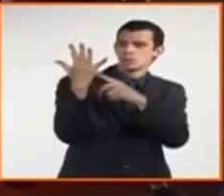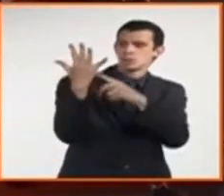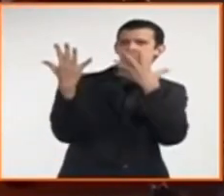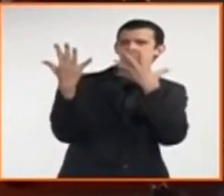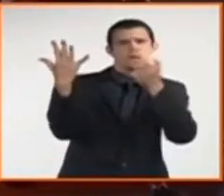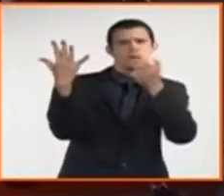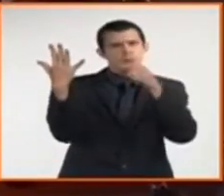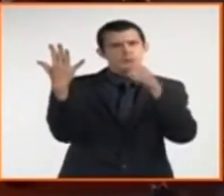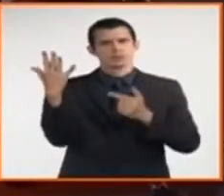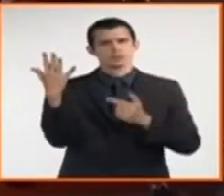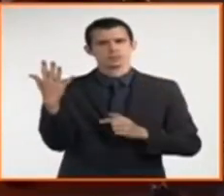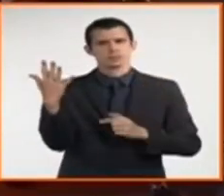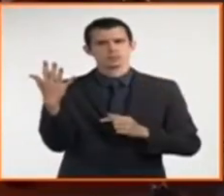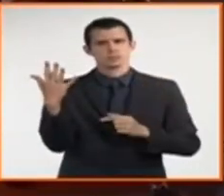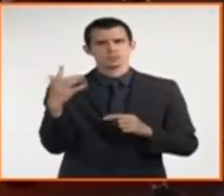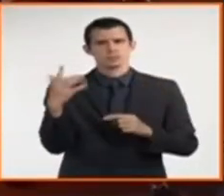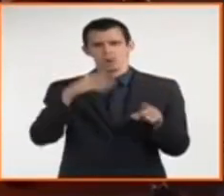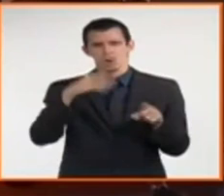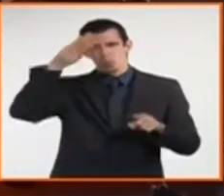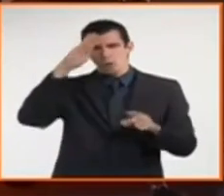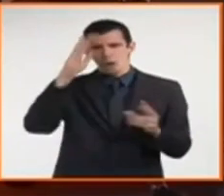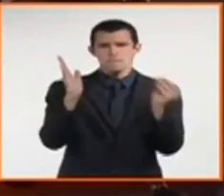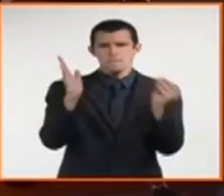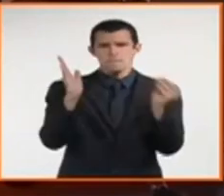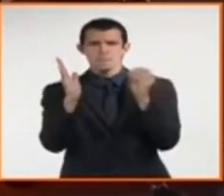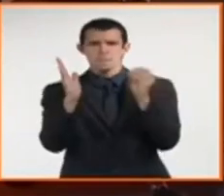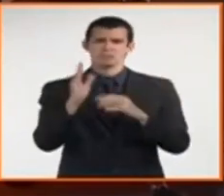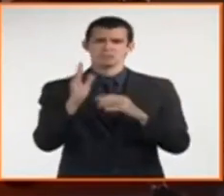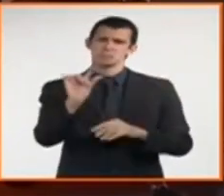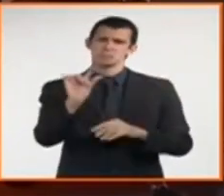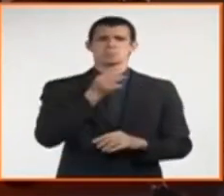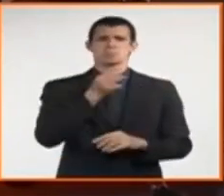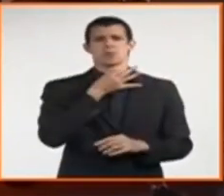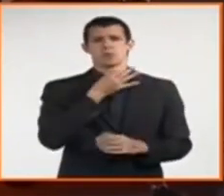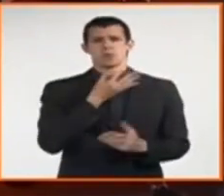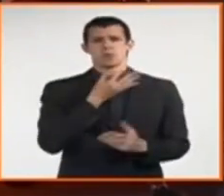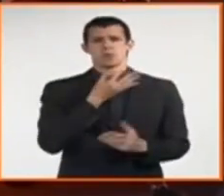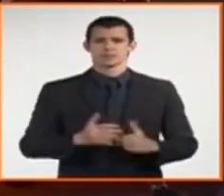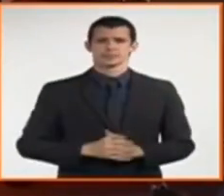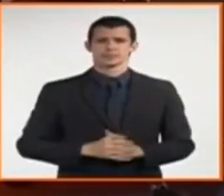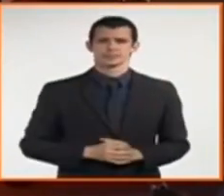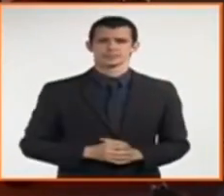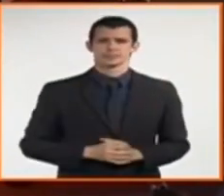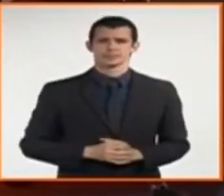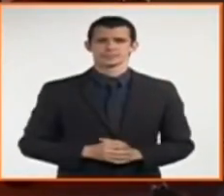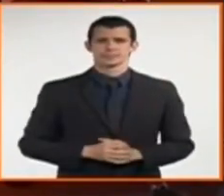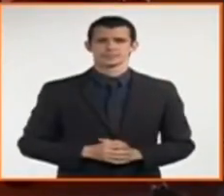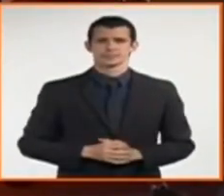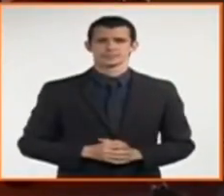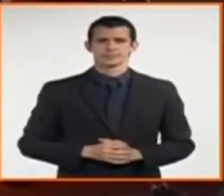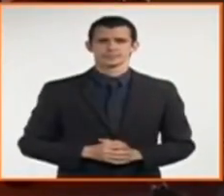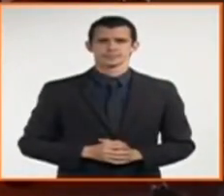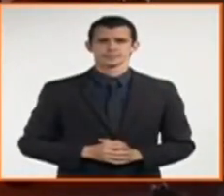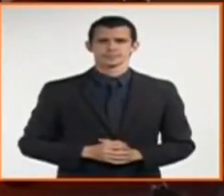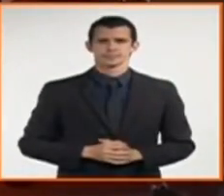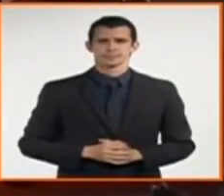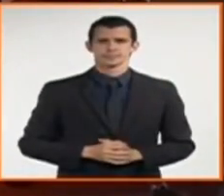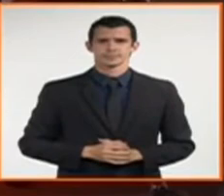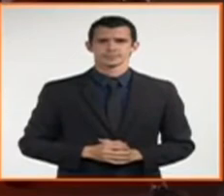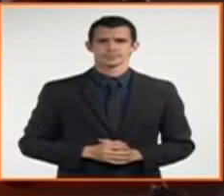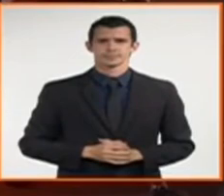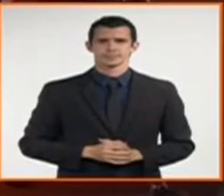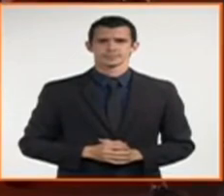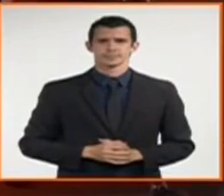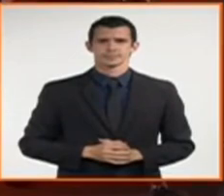que quiere ser el otro y que nunca va a llegar a serlo lo decía víctor decir ese colonizado que quizás ni siquiera